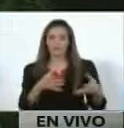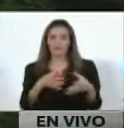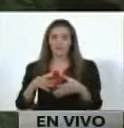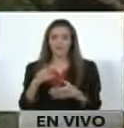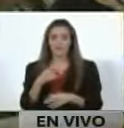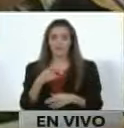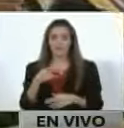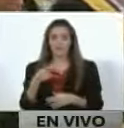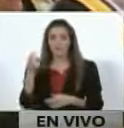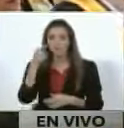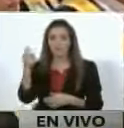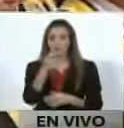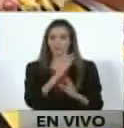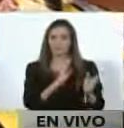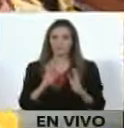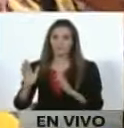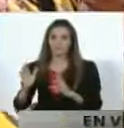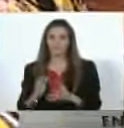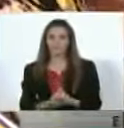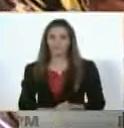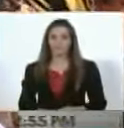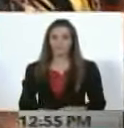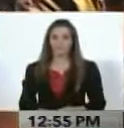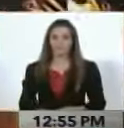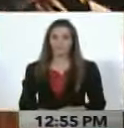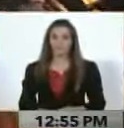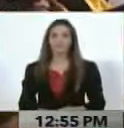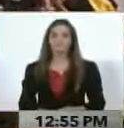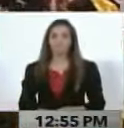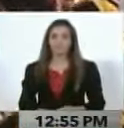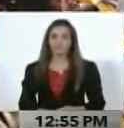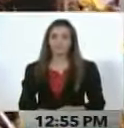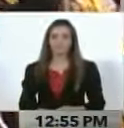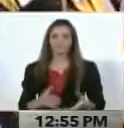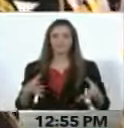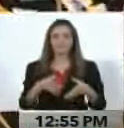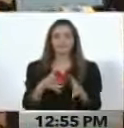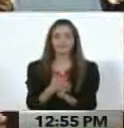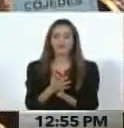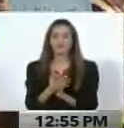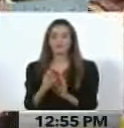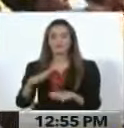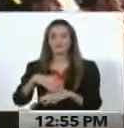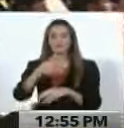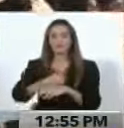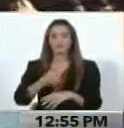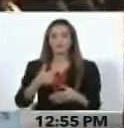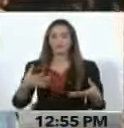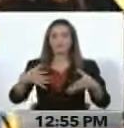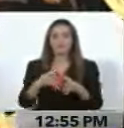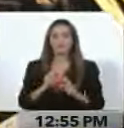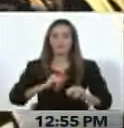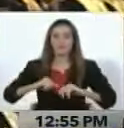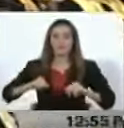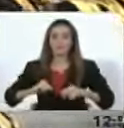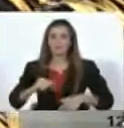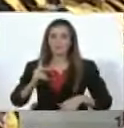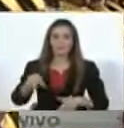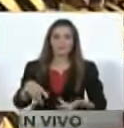se organizaron en militancias, en sindicatos, en gremios y en